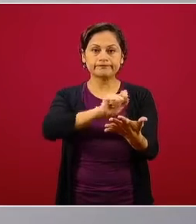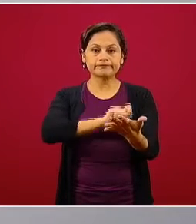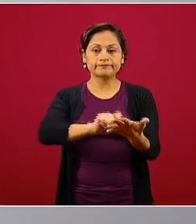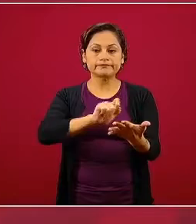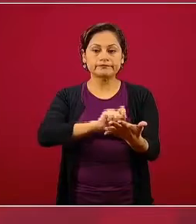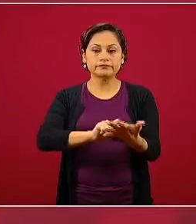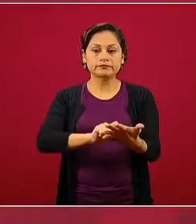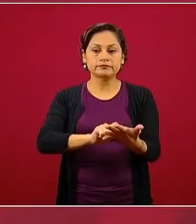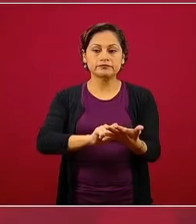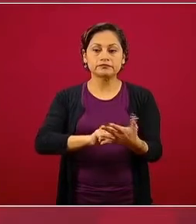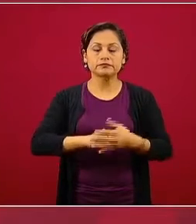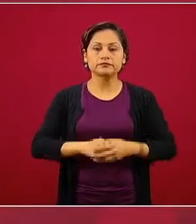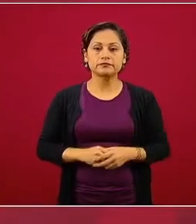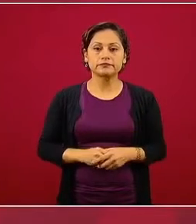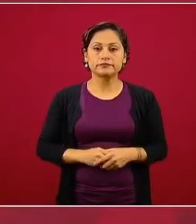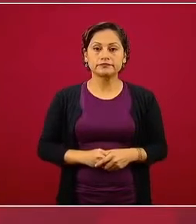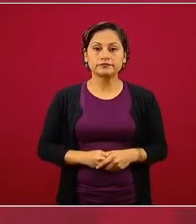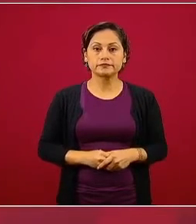Hace poco